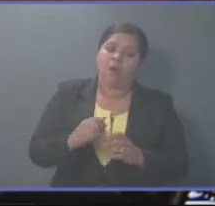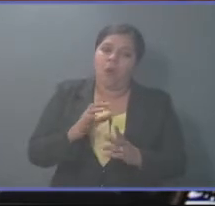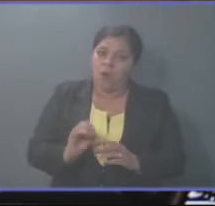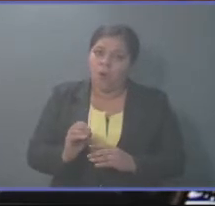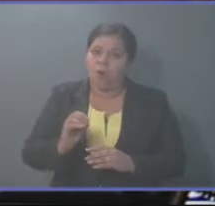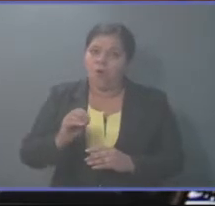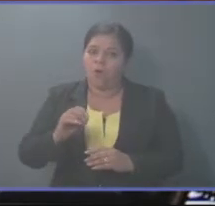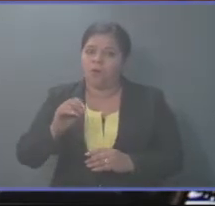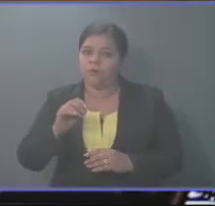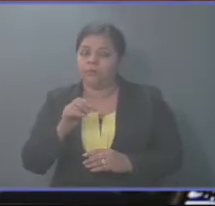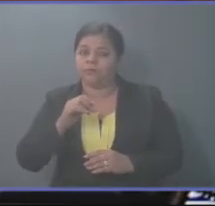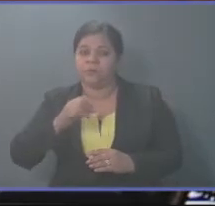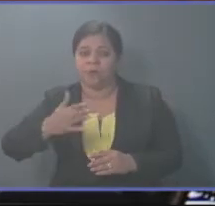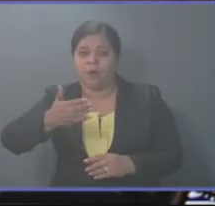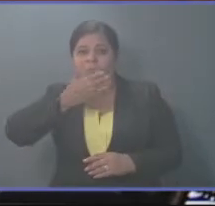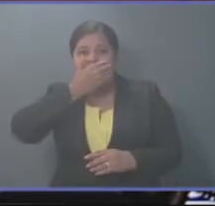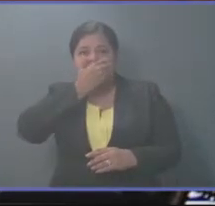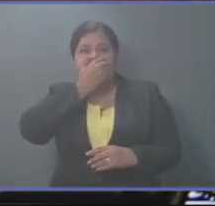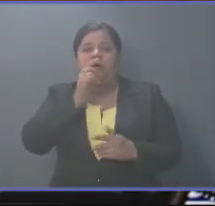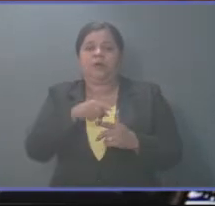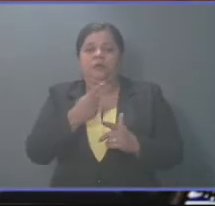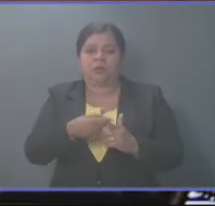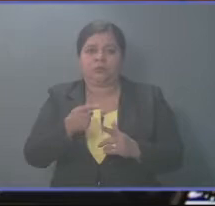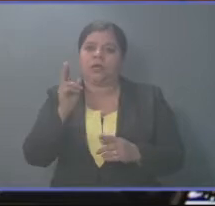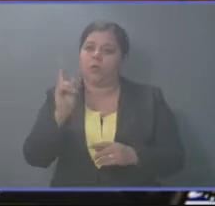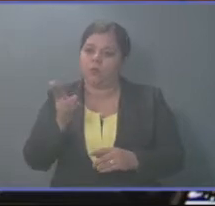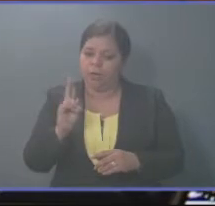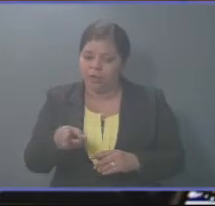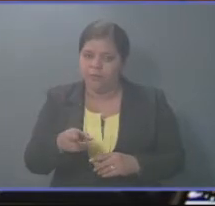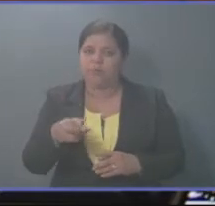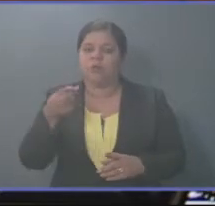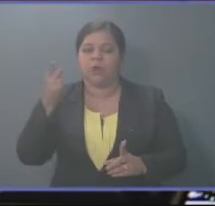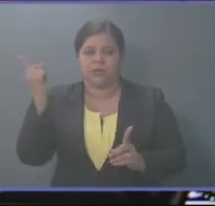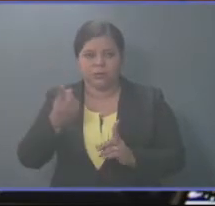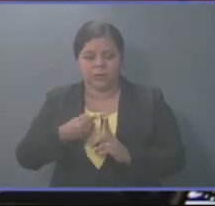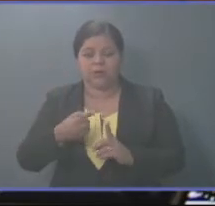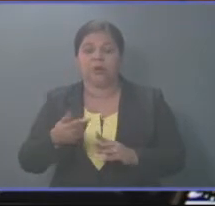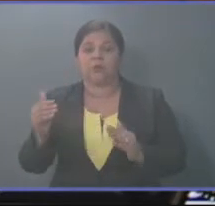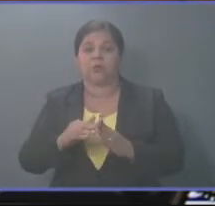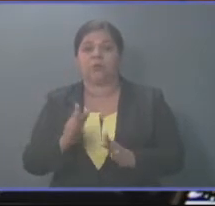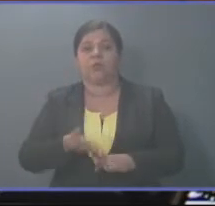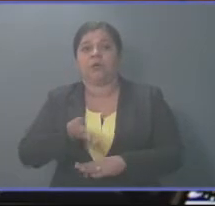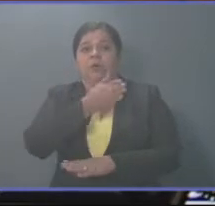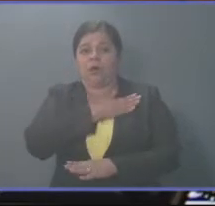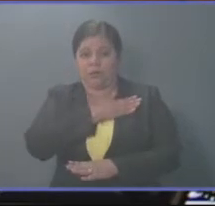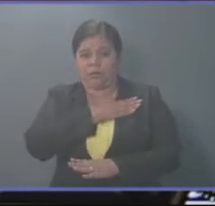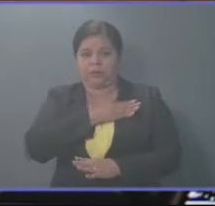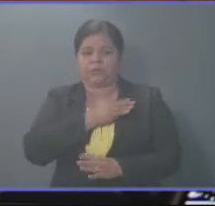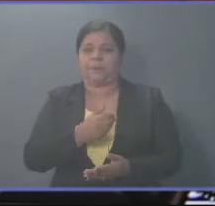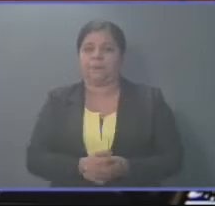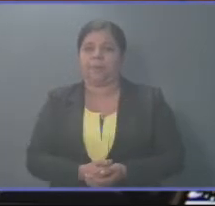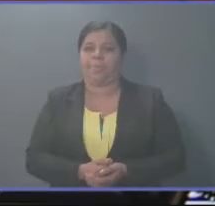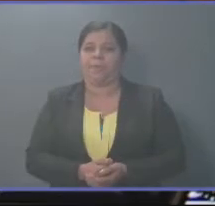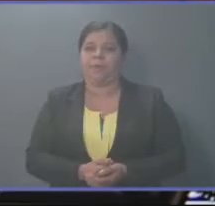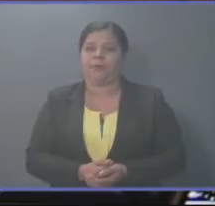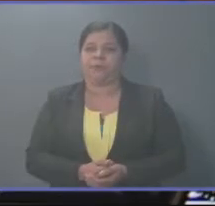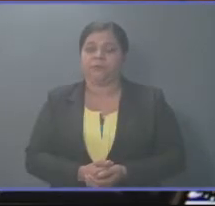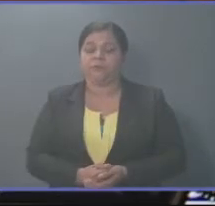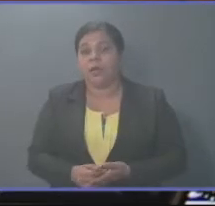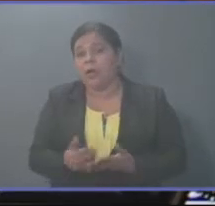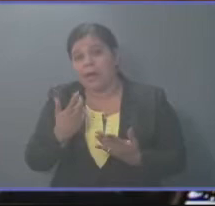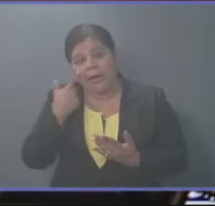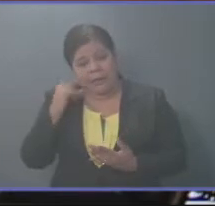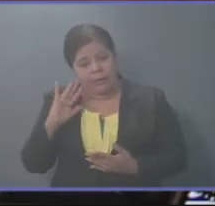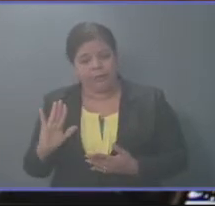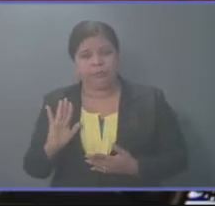resistir, incurrirá en la misma pena si realiza la conducta descrita en el inciso primero de este artículo. Si